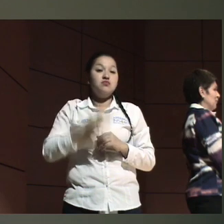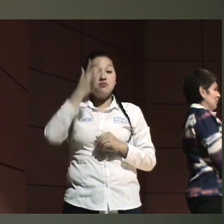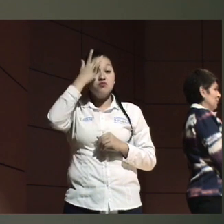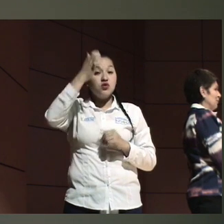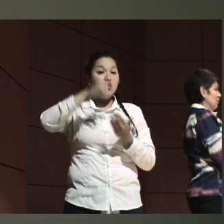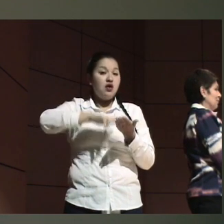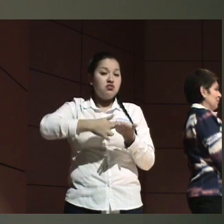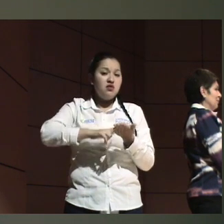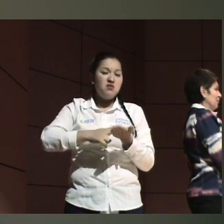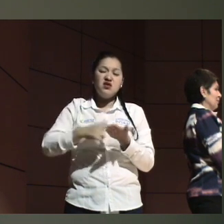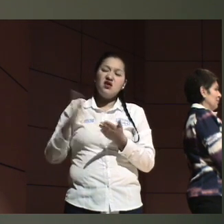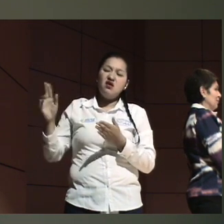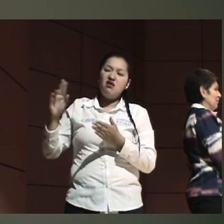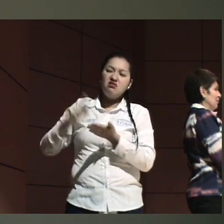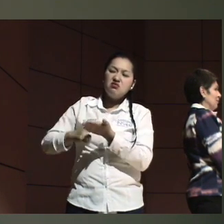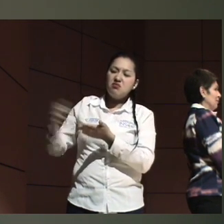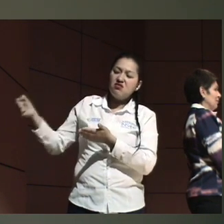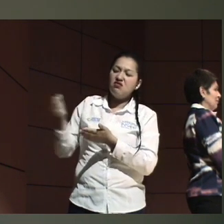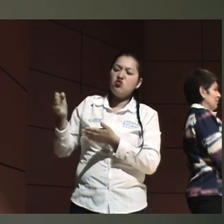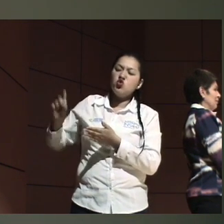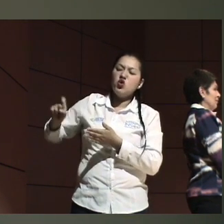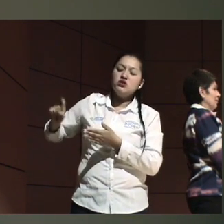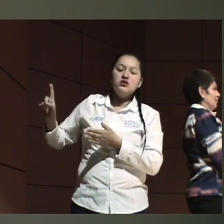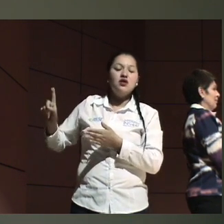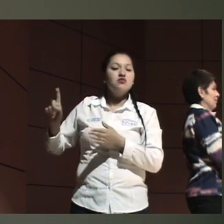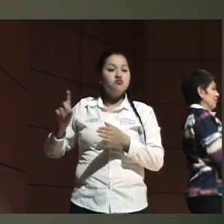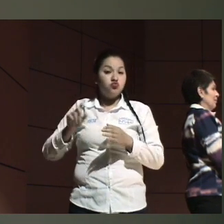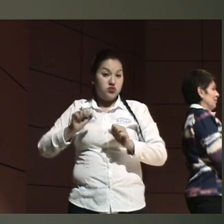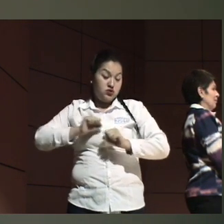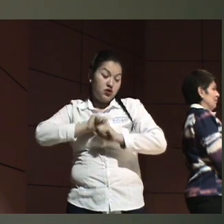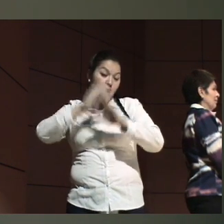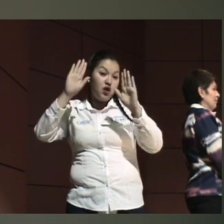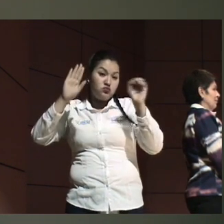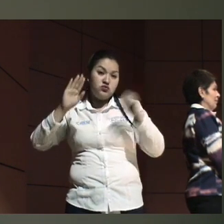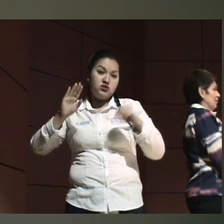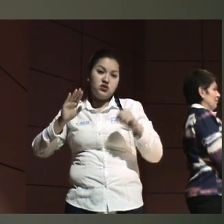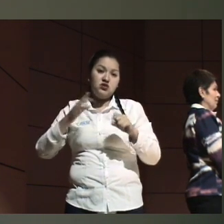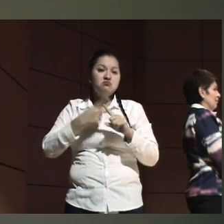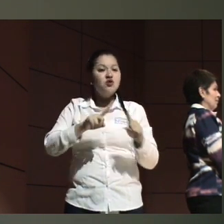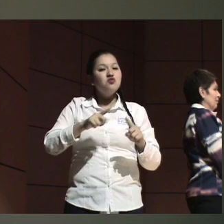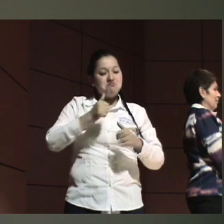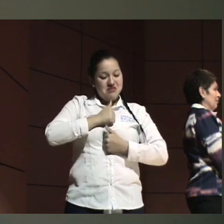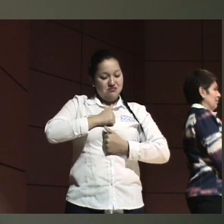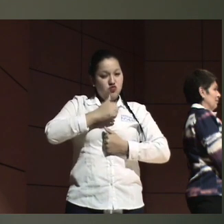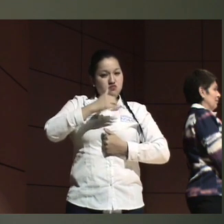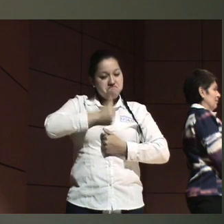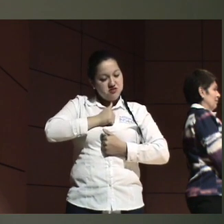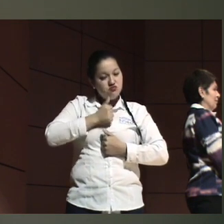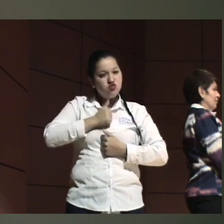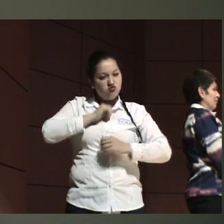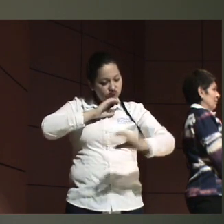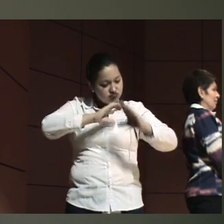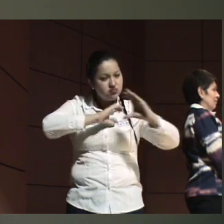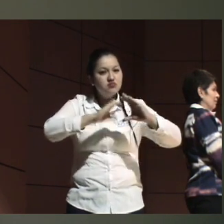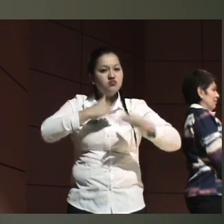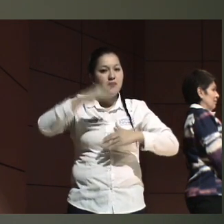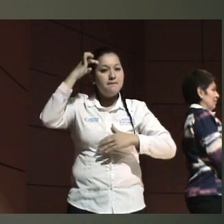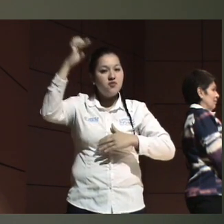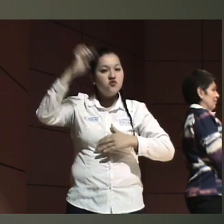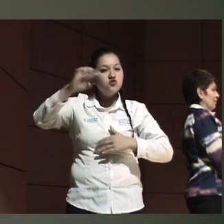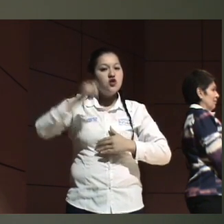intérpretes no nos sean útiles por supuesto que sí pero pensamos que también es el grano de arena que nosotros aportamos como profesionales para